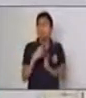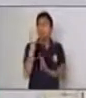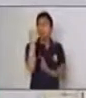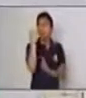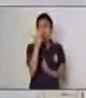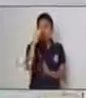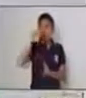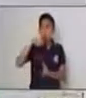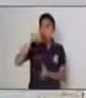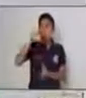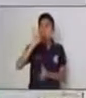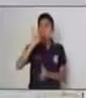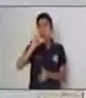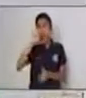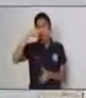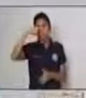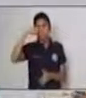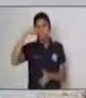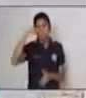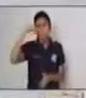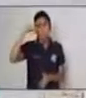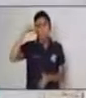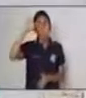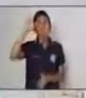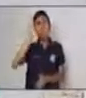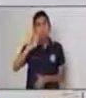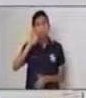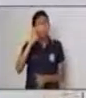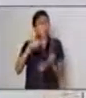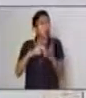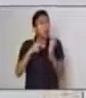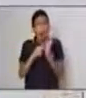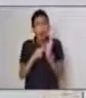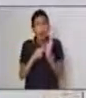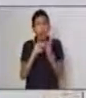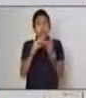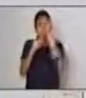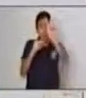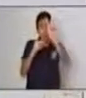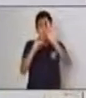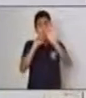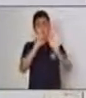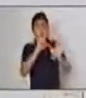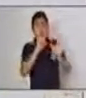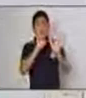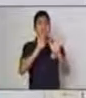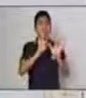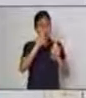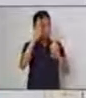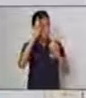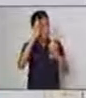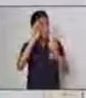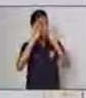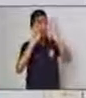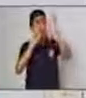el mínimo común múltiplo. Ya vemos de dónde vienen los